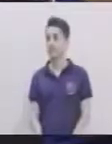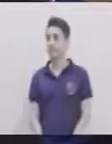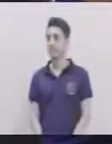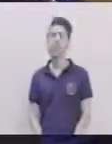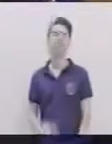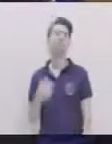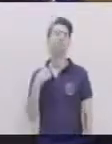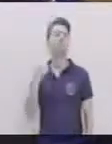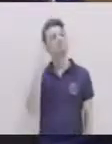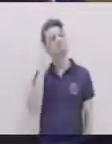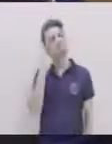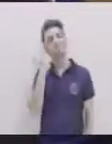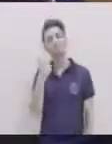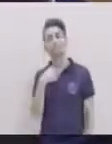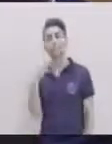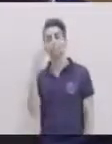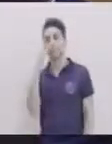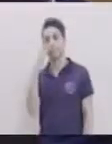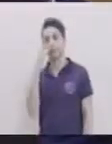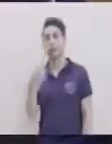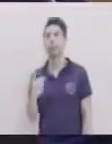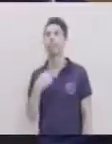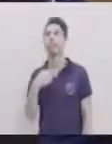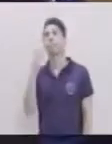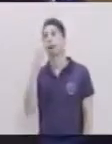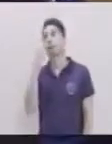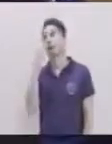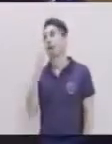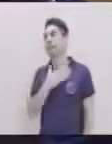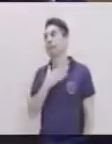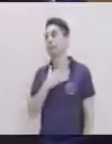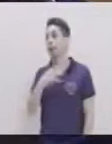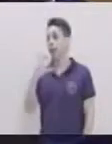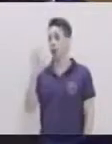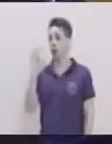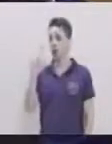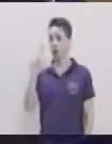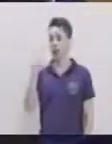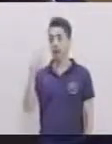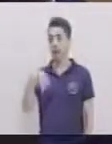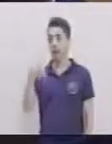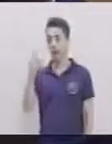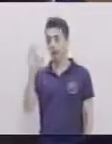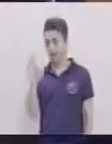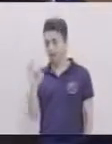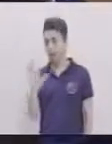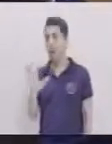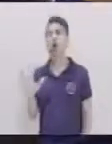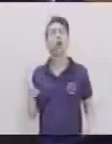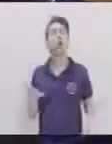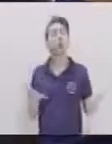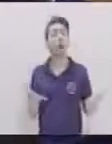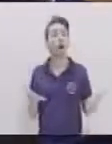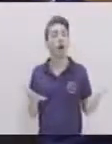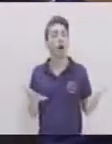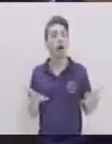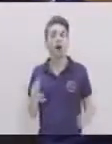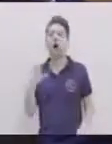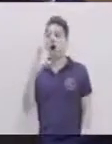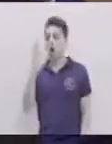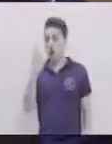Yo escogí el nombre de mi papá. Mi papá se llama Rolando. ¿Cómo se llama mi papá?